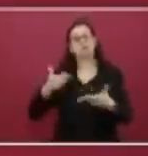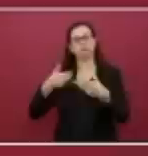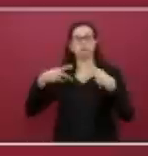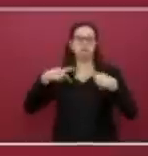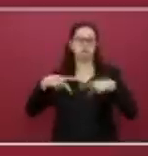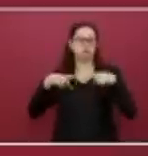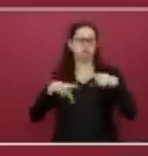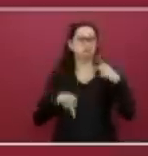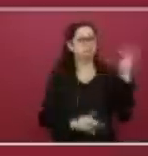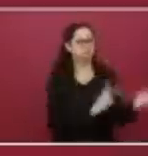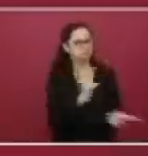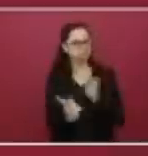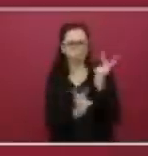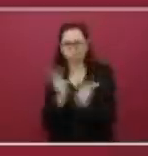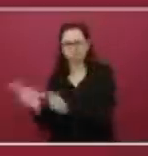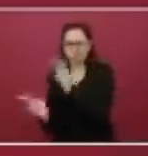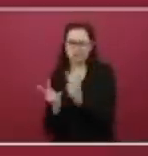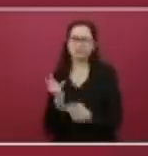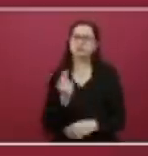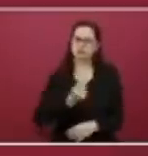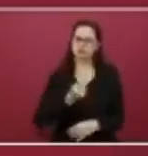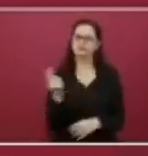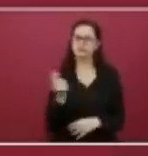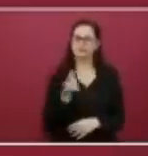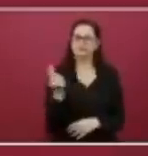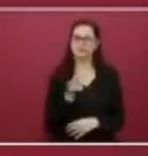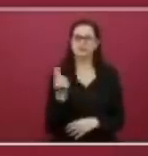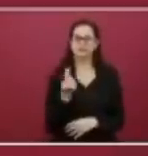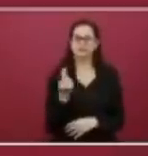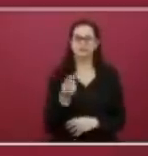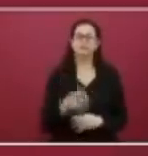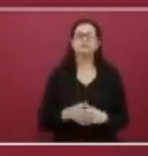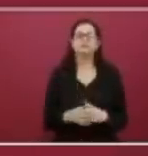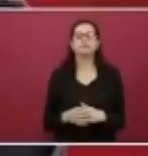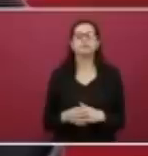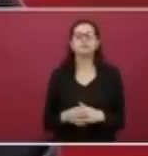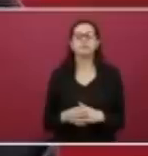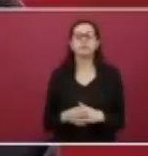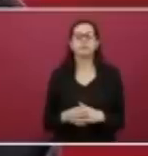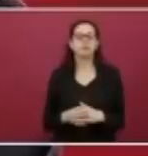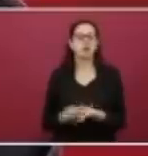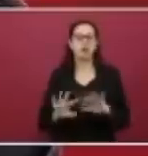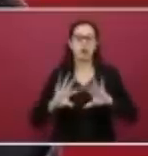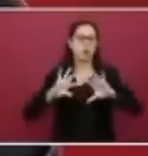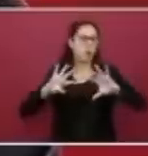se van a dar ahora todos los elementos